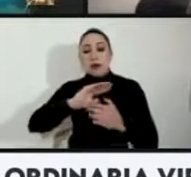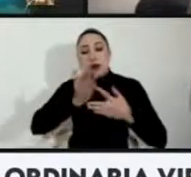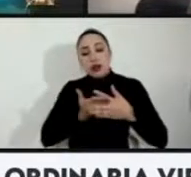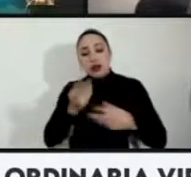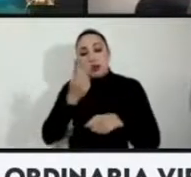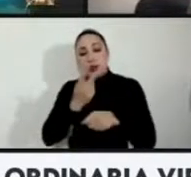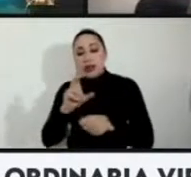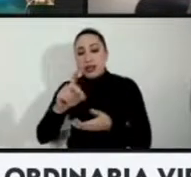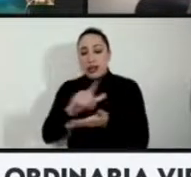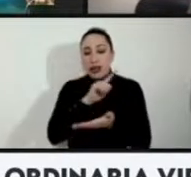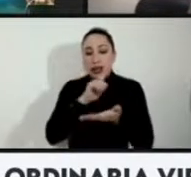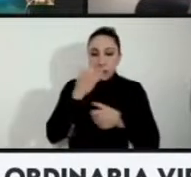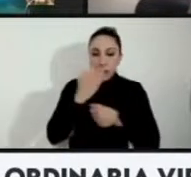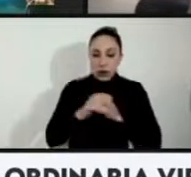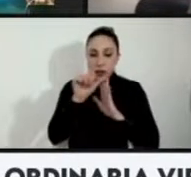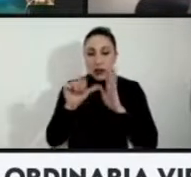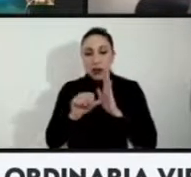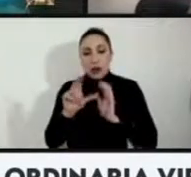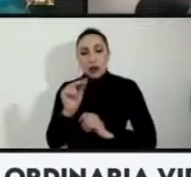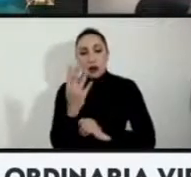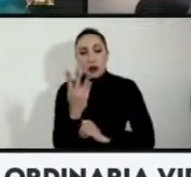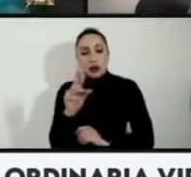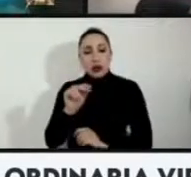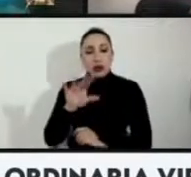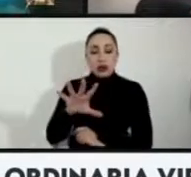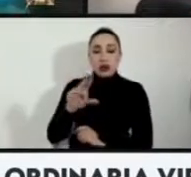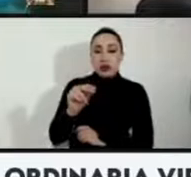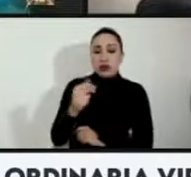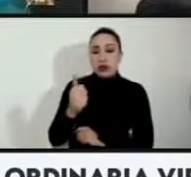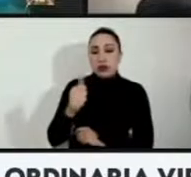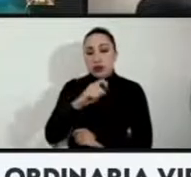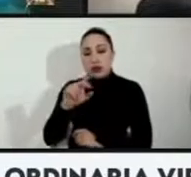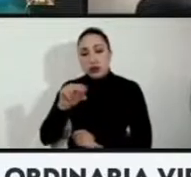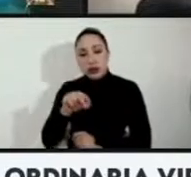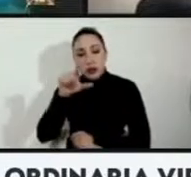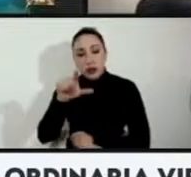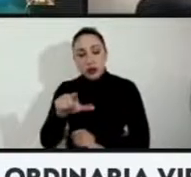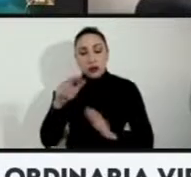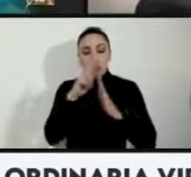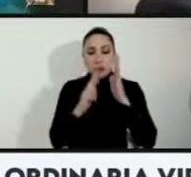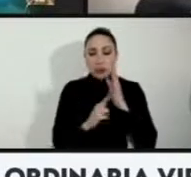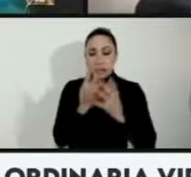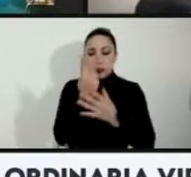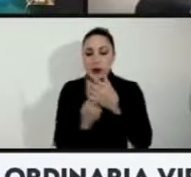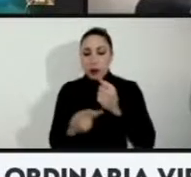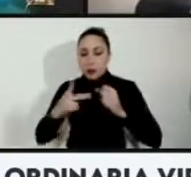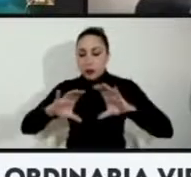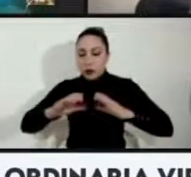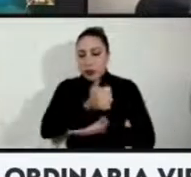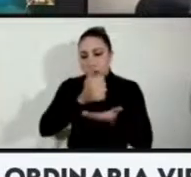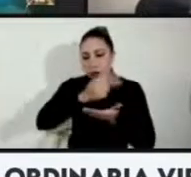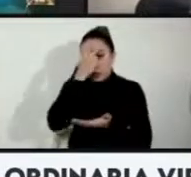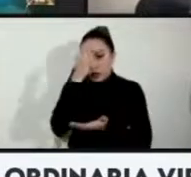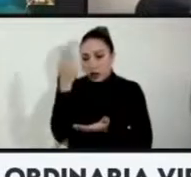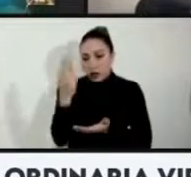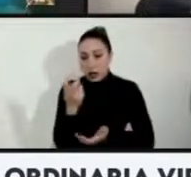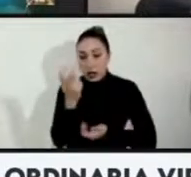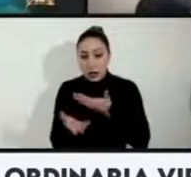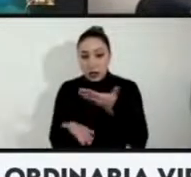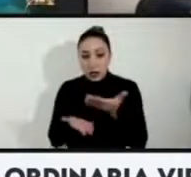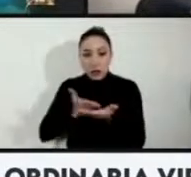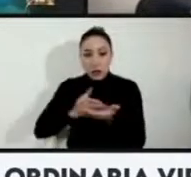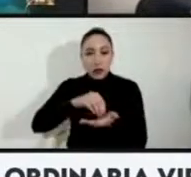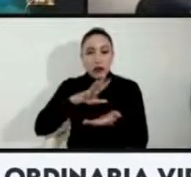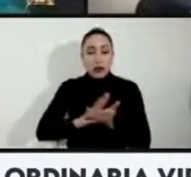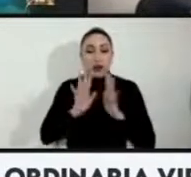Ley Orgánica, 84, 85, 86 y 187 del reglamento, ambos del Congreso de la Ciudad de México,